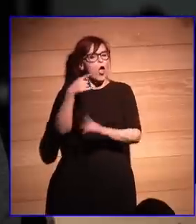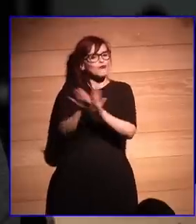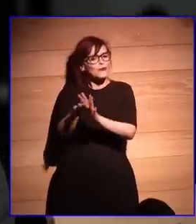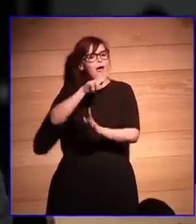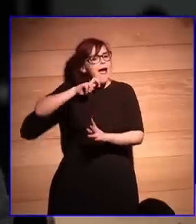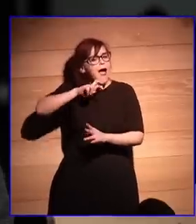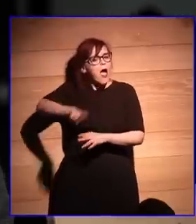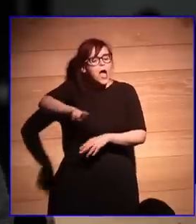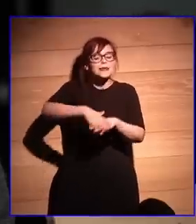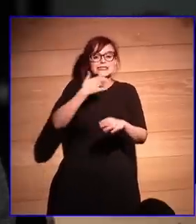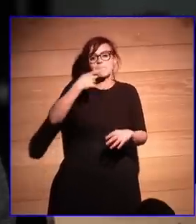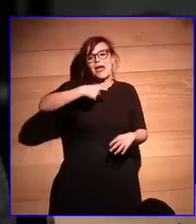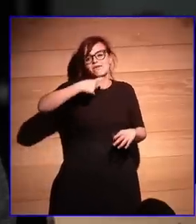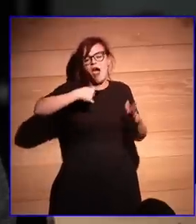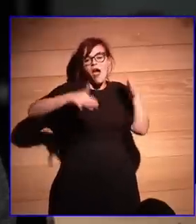de metáfora